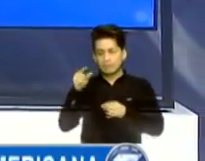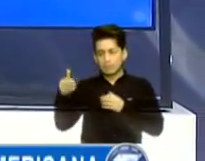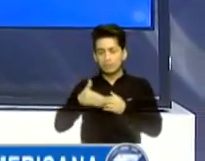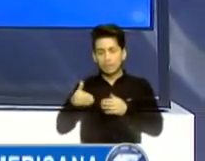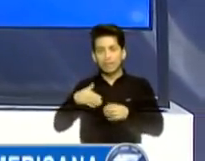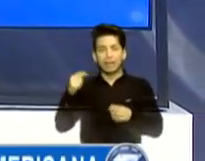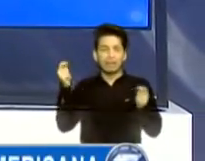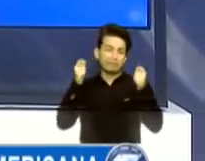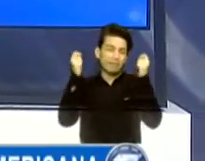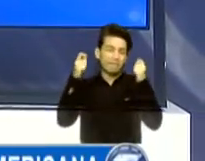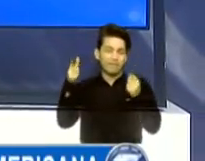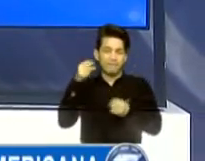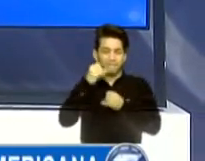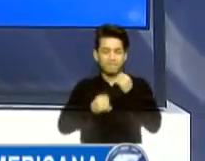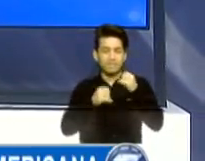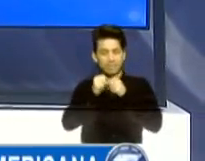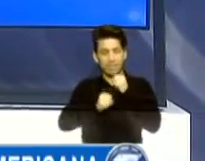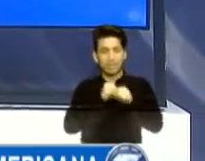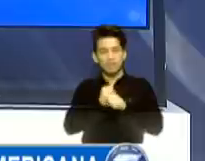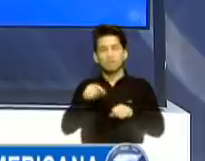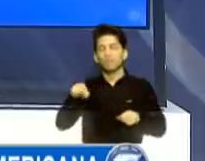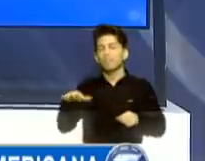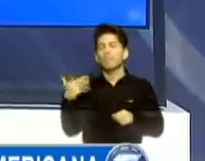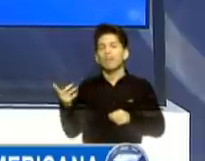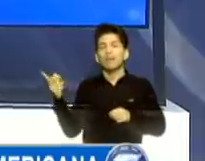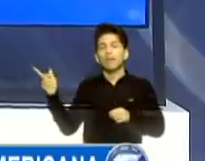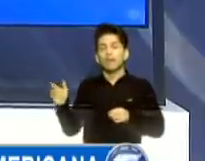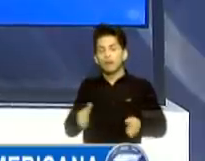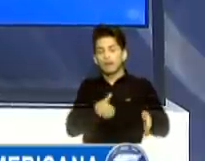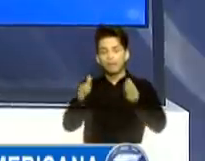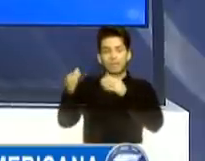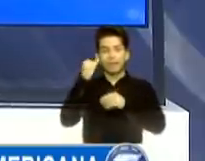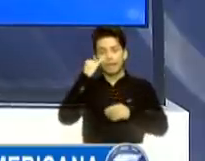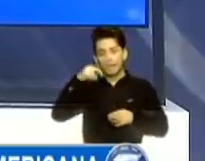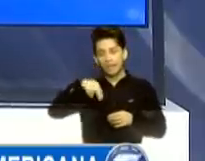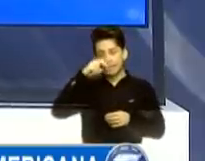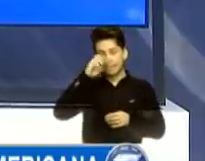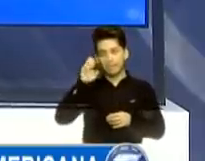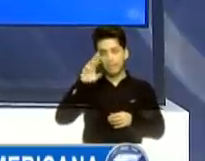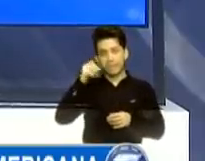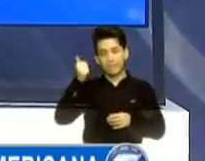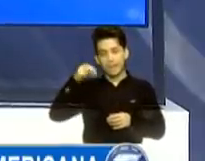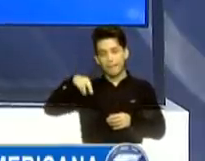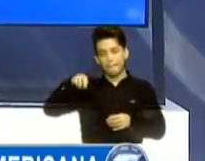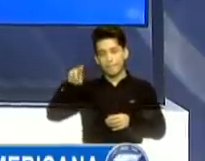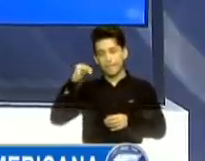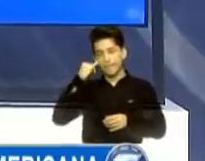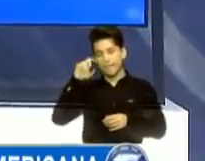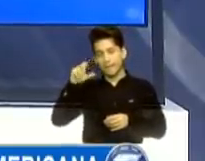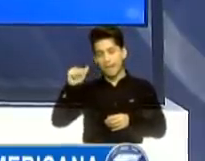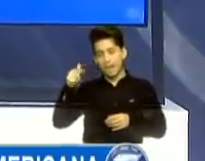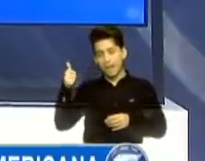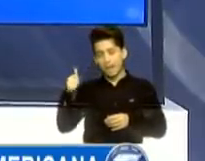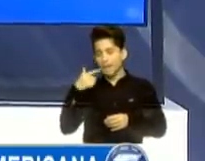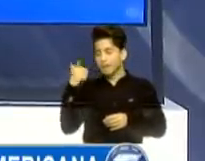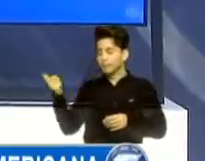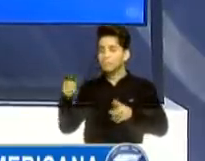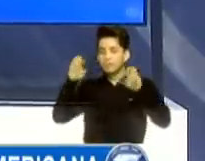vez hablamos de uno ocurrido en la ruta interamericana que deja a varias personas heridas y es el periodista Mario Guzmán quien nos